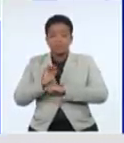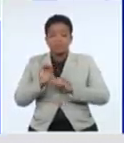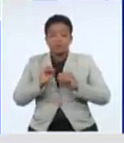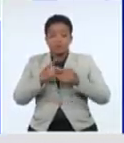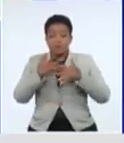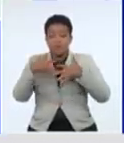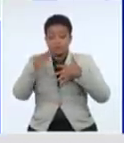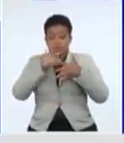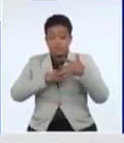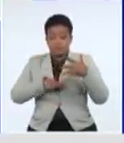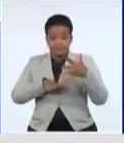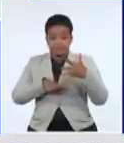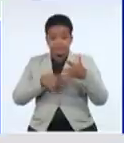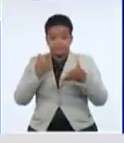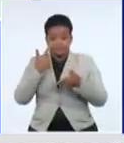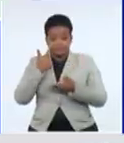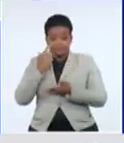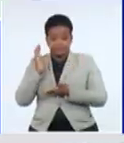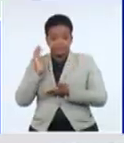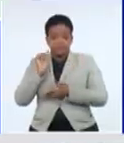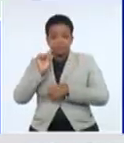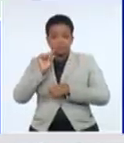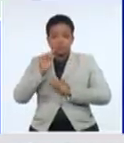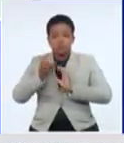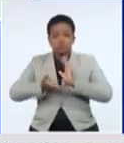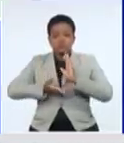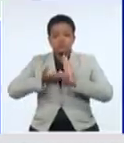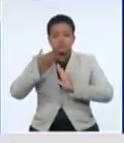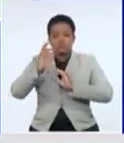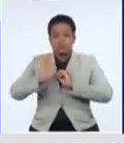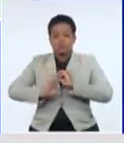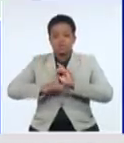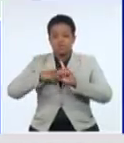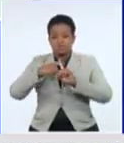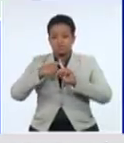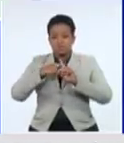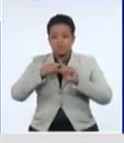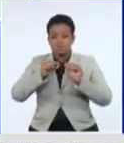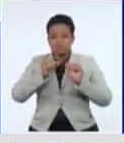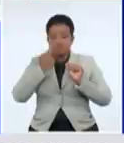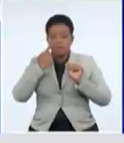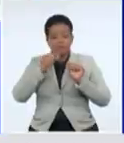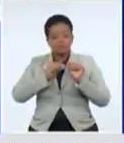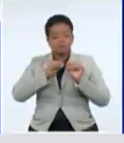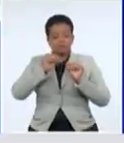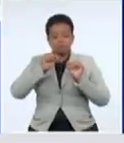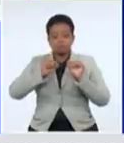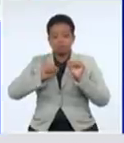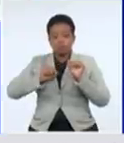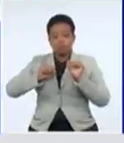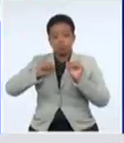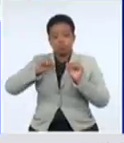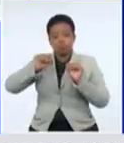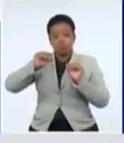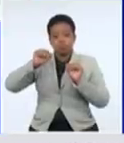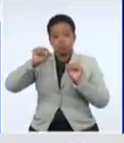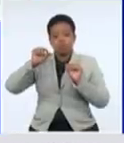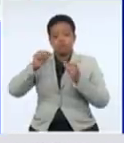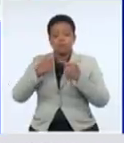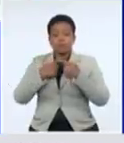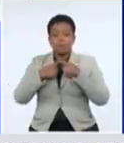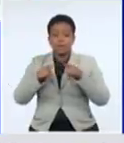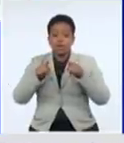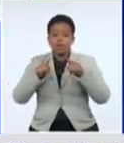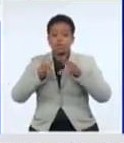cual se incrementa el porciento de positividad, no obstante haber disminuido el total de muestras,